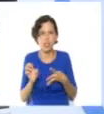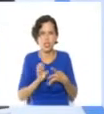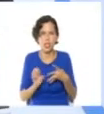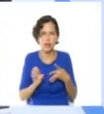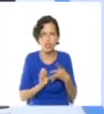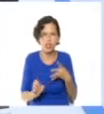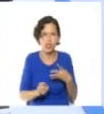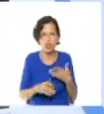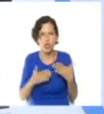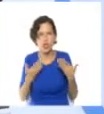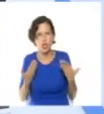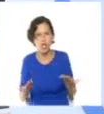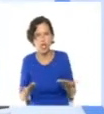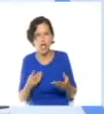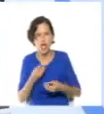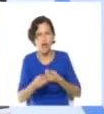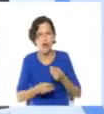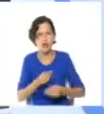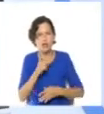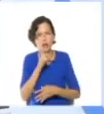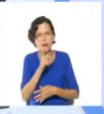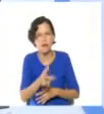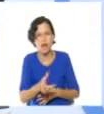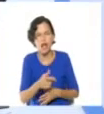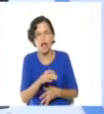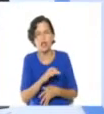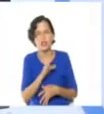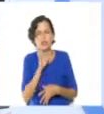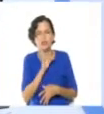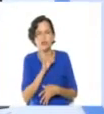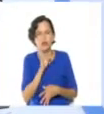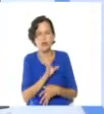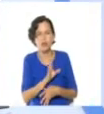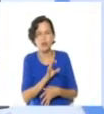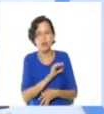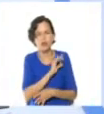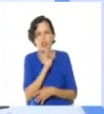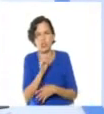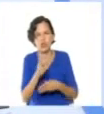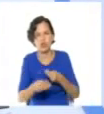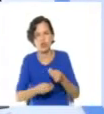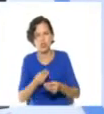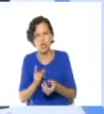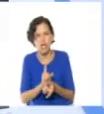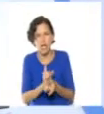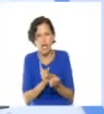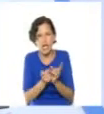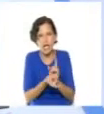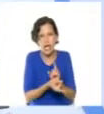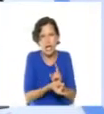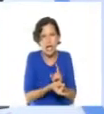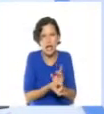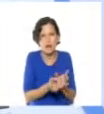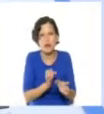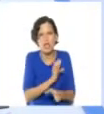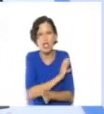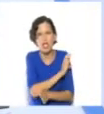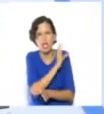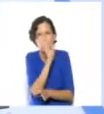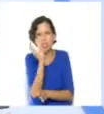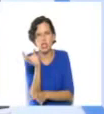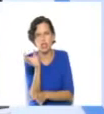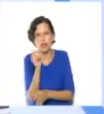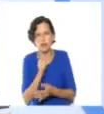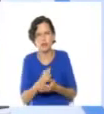elementos que perjudican y son los que producen los cambios climáticos. como el efecto invernadero,